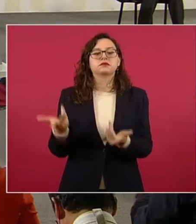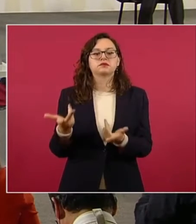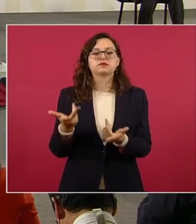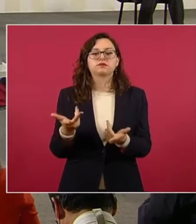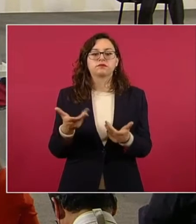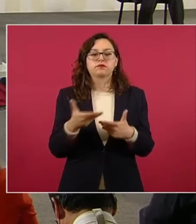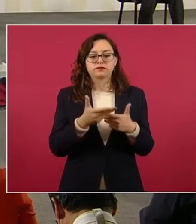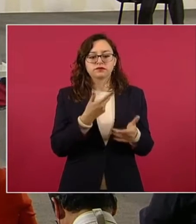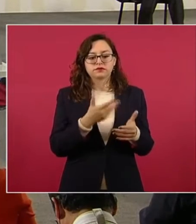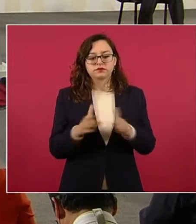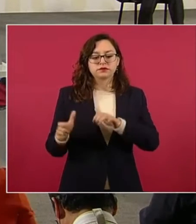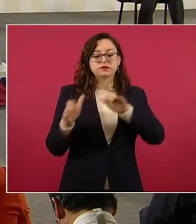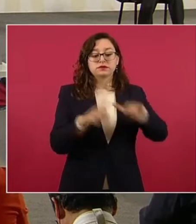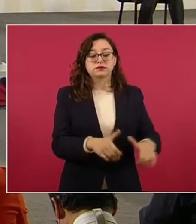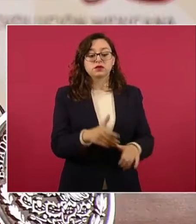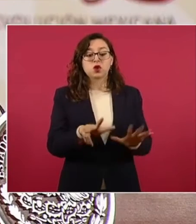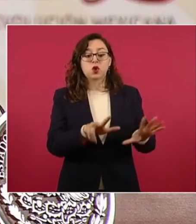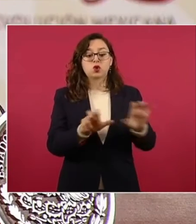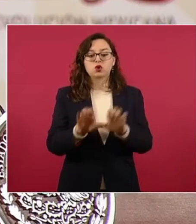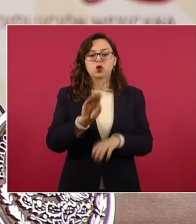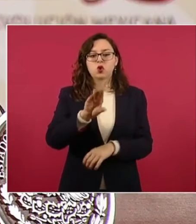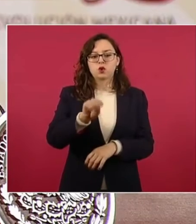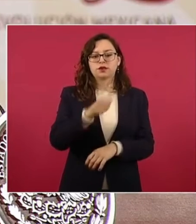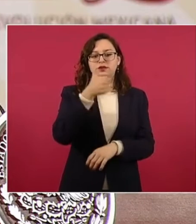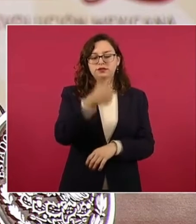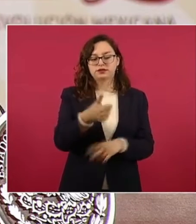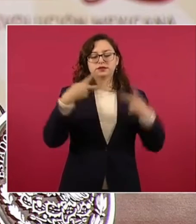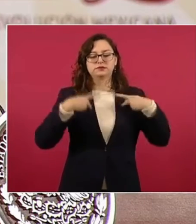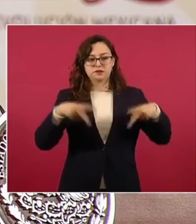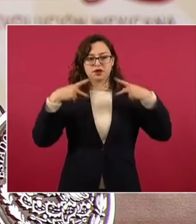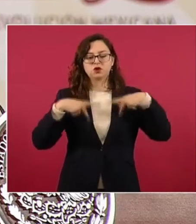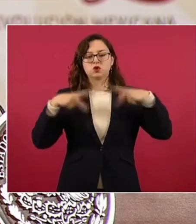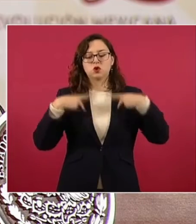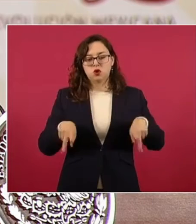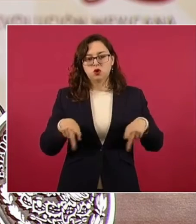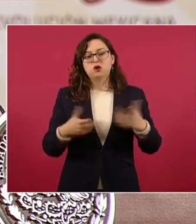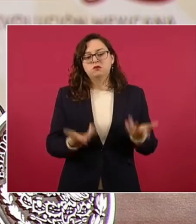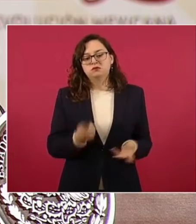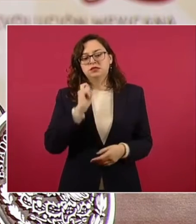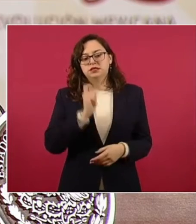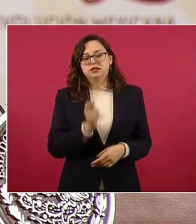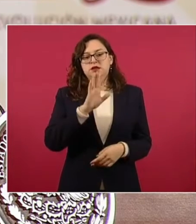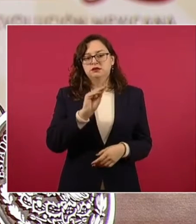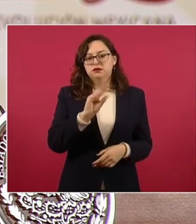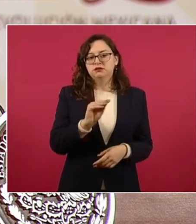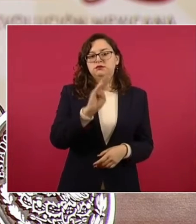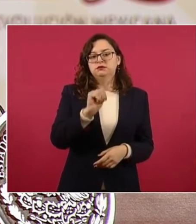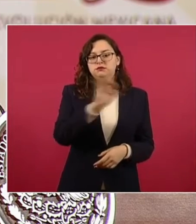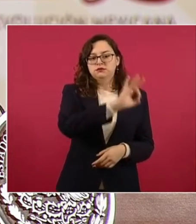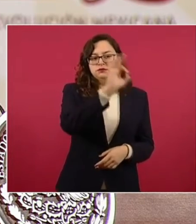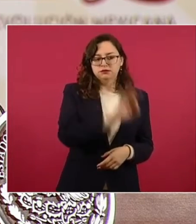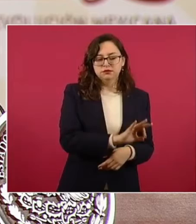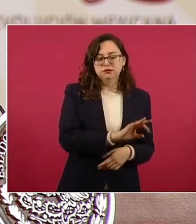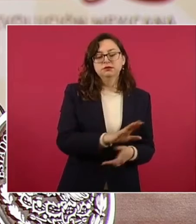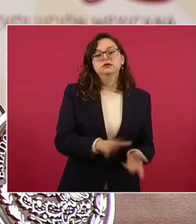están ya en ese proceso 896 personas de las 909, es decir, llevamos un 99%, y el 100%